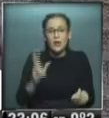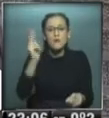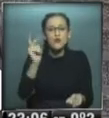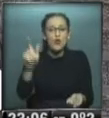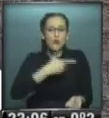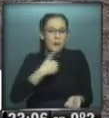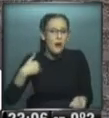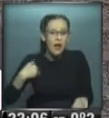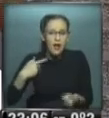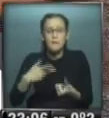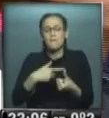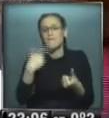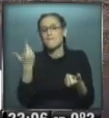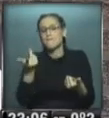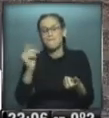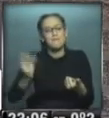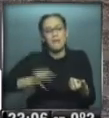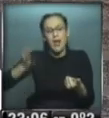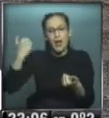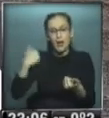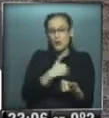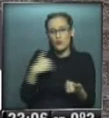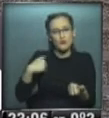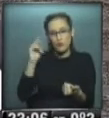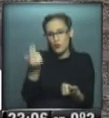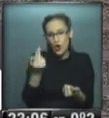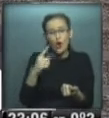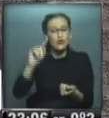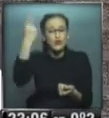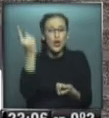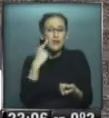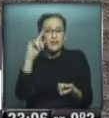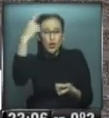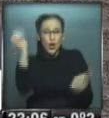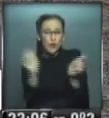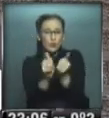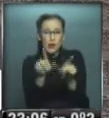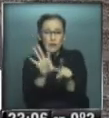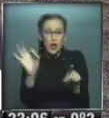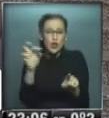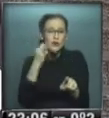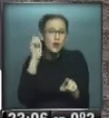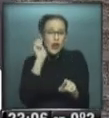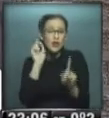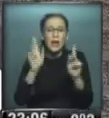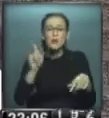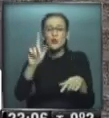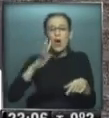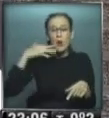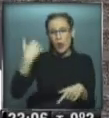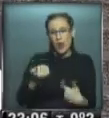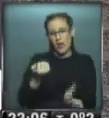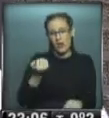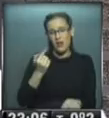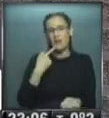la madre hace un par de años y quedó solo con el hermano, que tiene 19 años, y la abuela. Trabajan los dos, pero él es